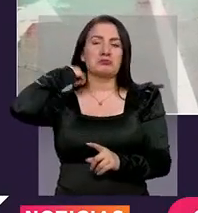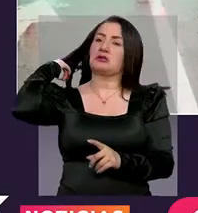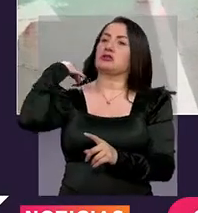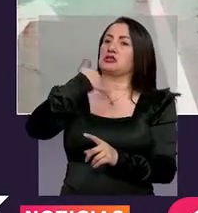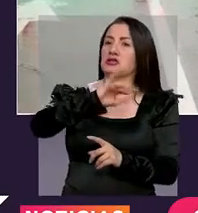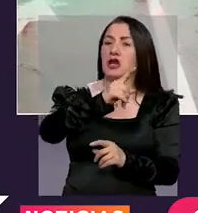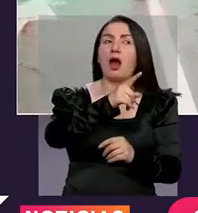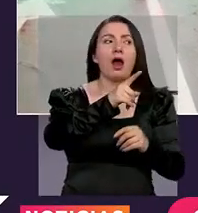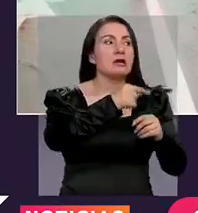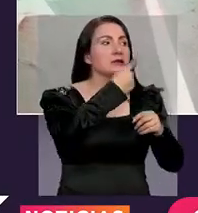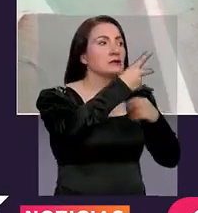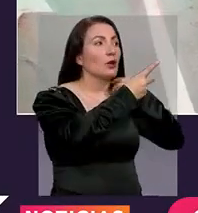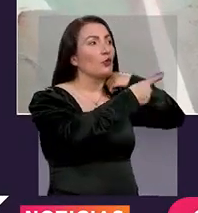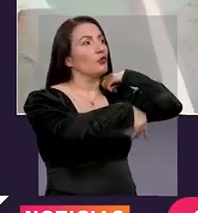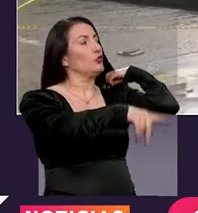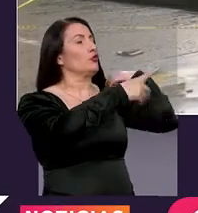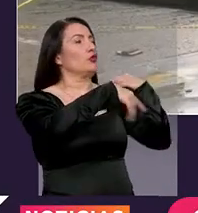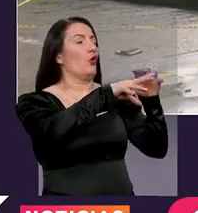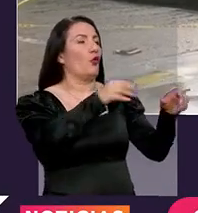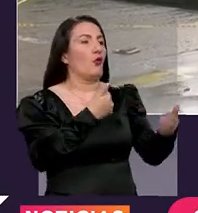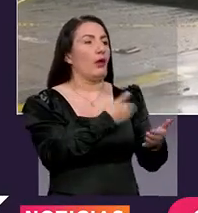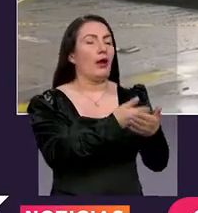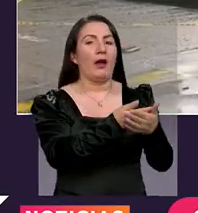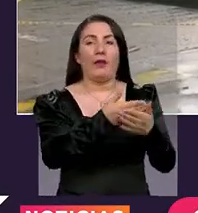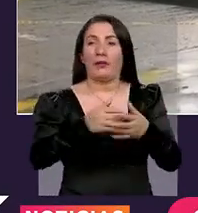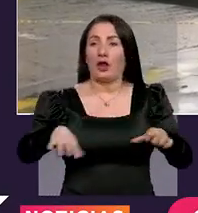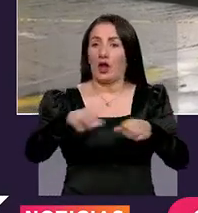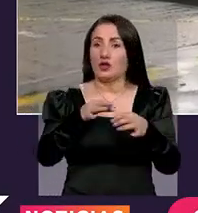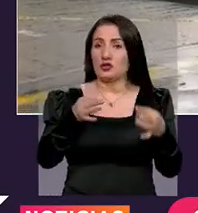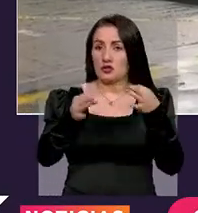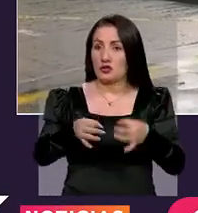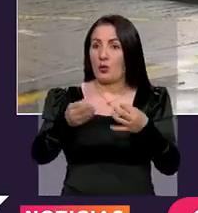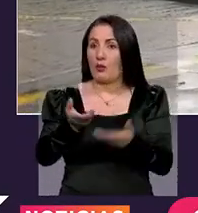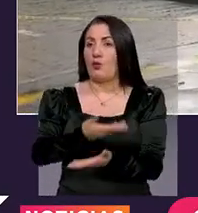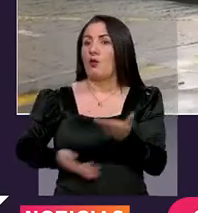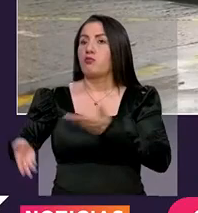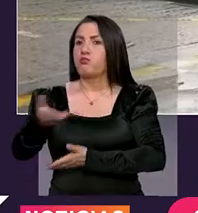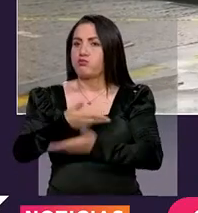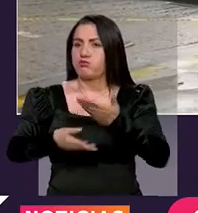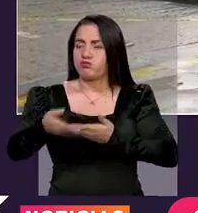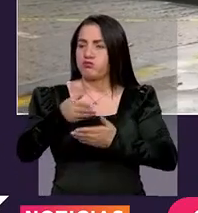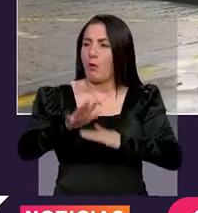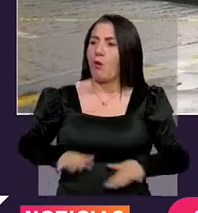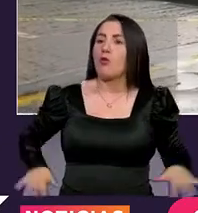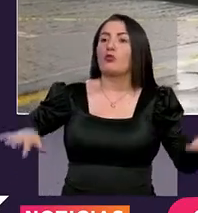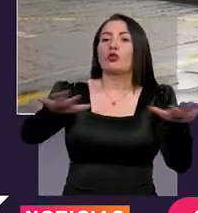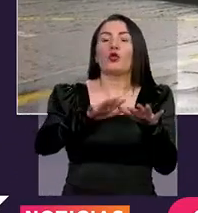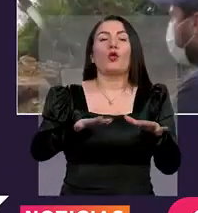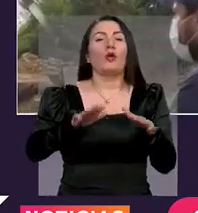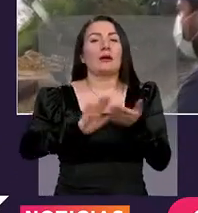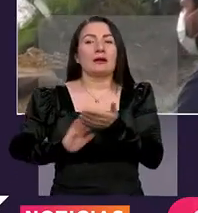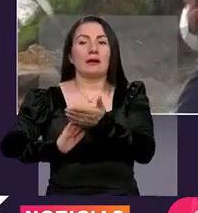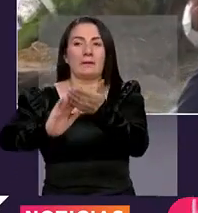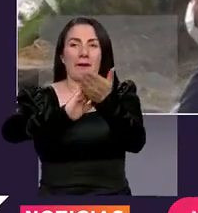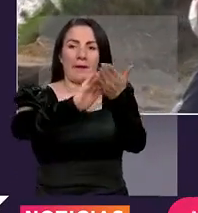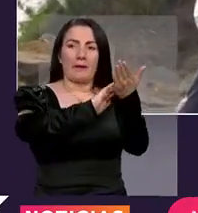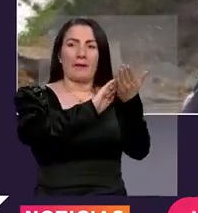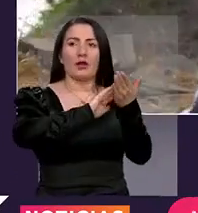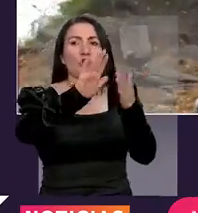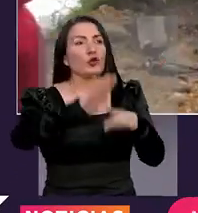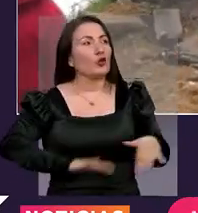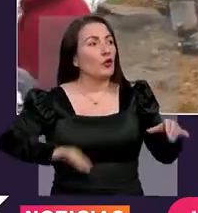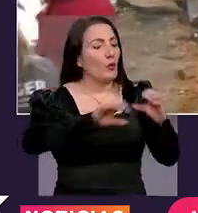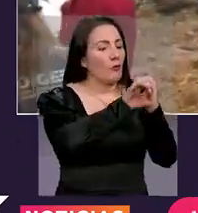tal. La segunda es poder garantizar condiciones de seguridad en el entorno. En el entretanto se hacen las reparaciones tanto